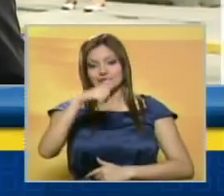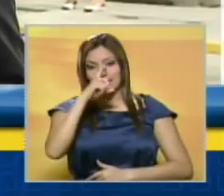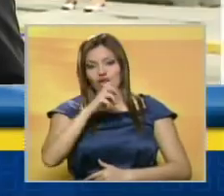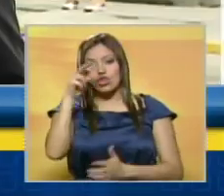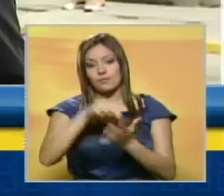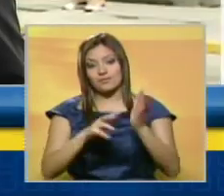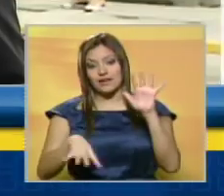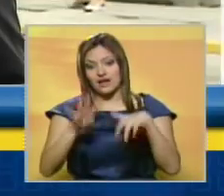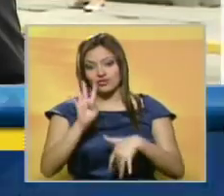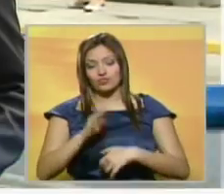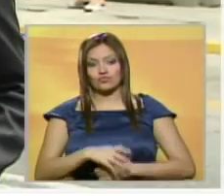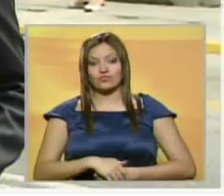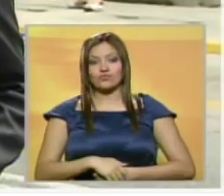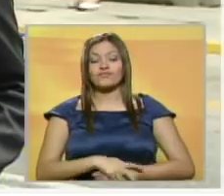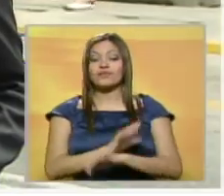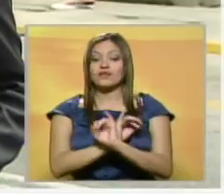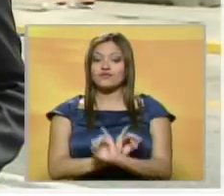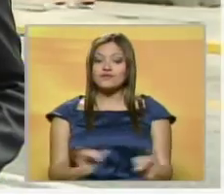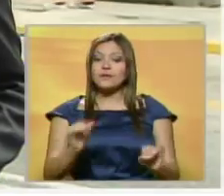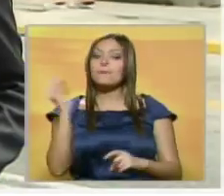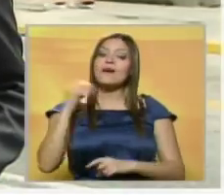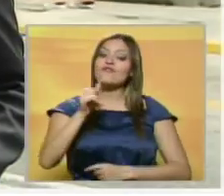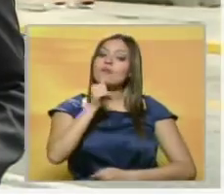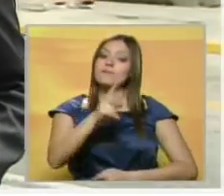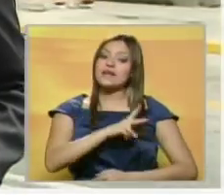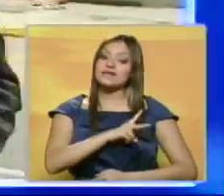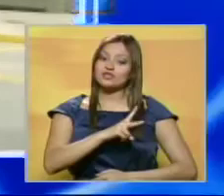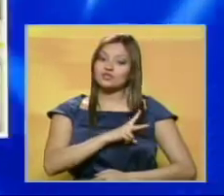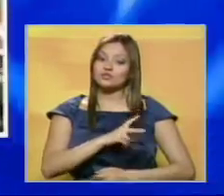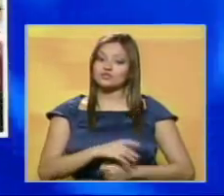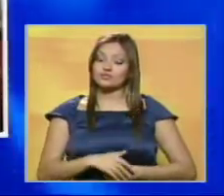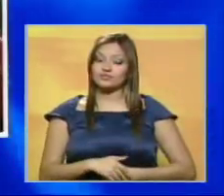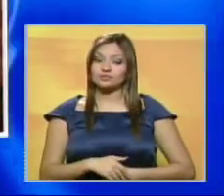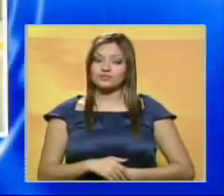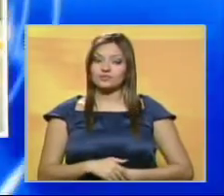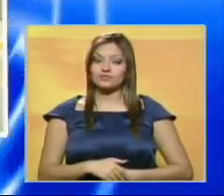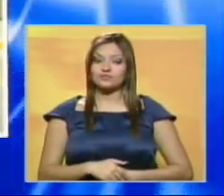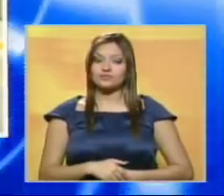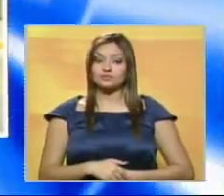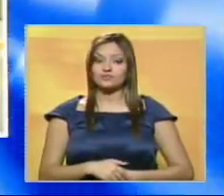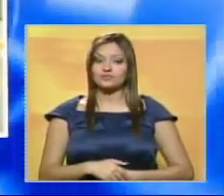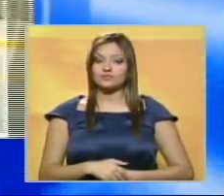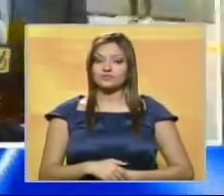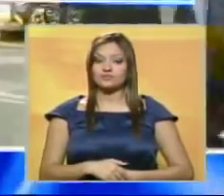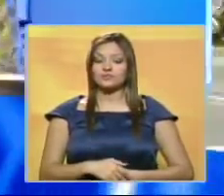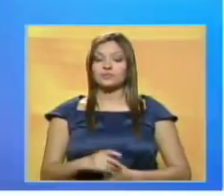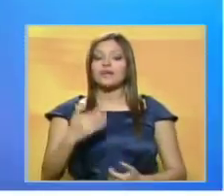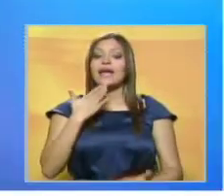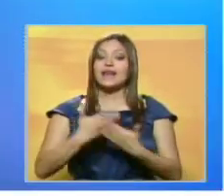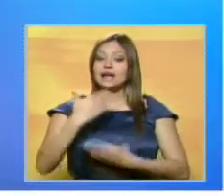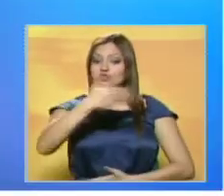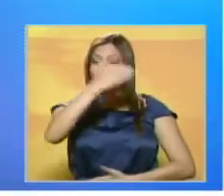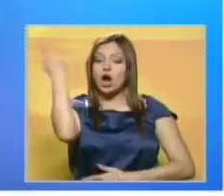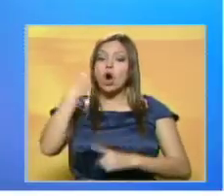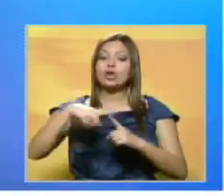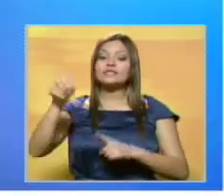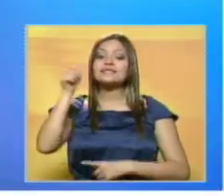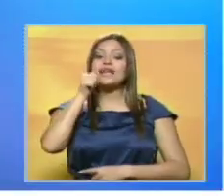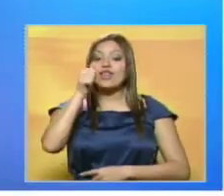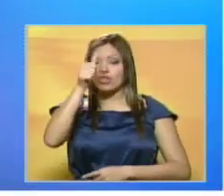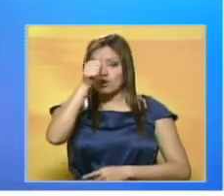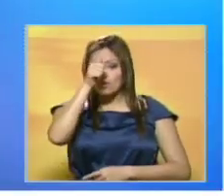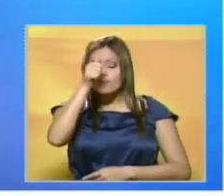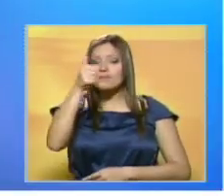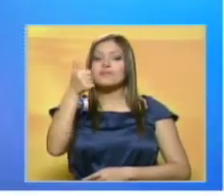año 2014. Es nuestro informe. Continúen con más de la emisión meridiana de su noticiero Venevisión. Gracias, Gustavo. Este fin de semana en el